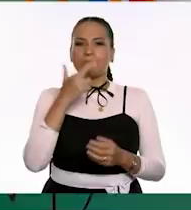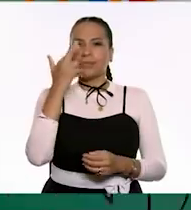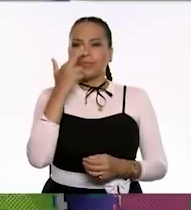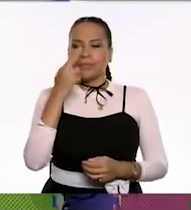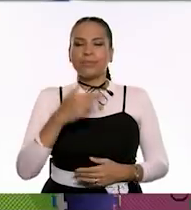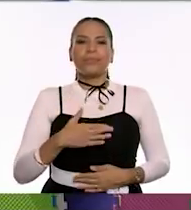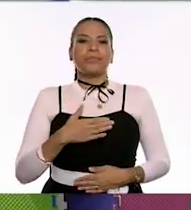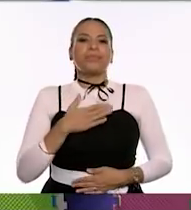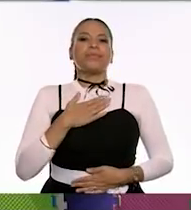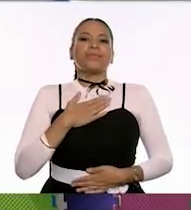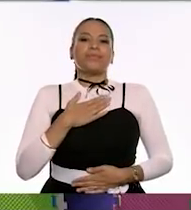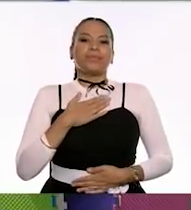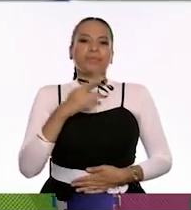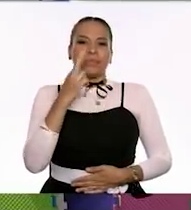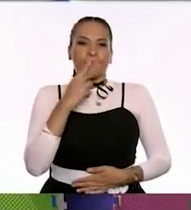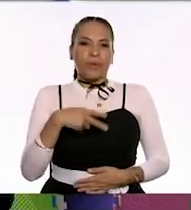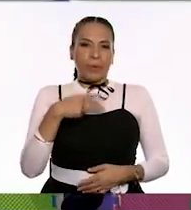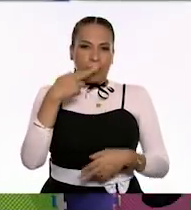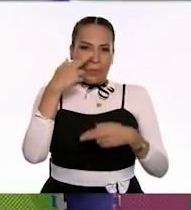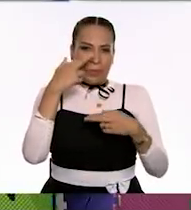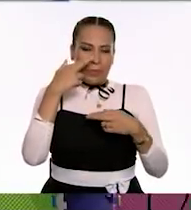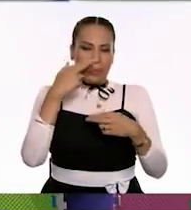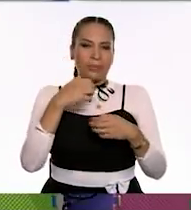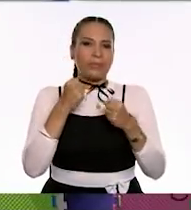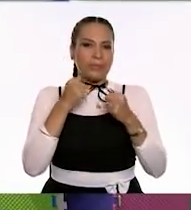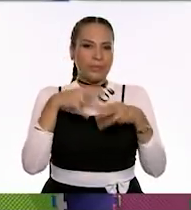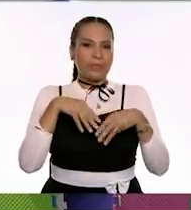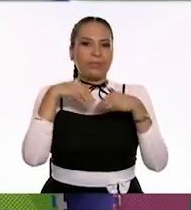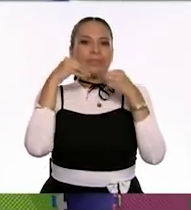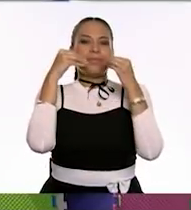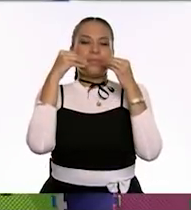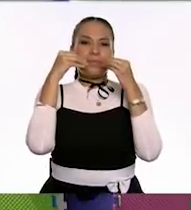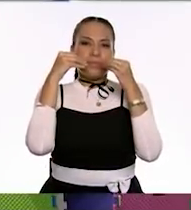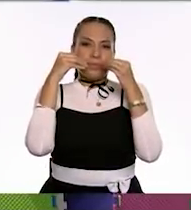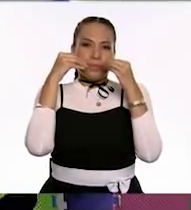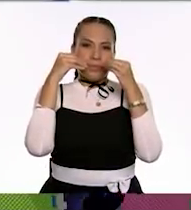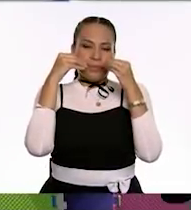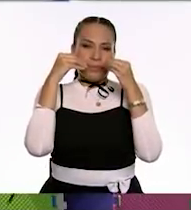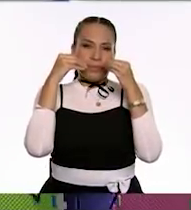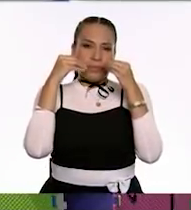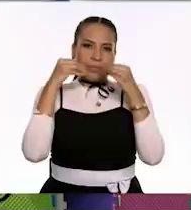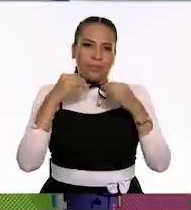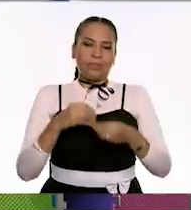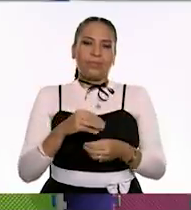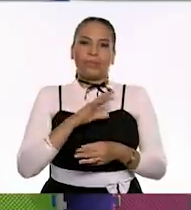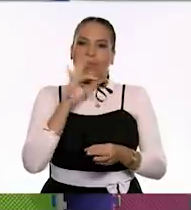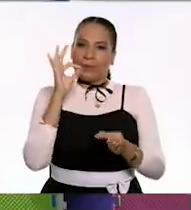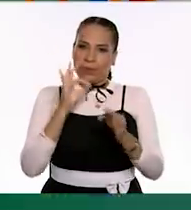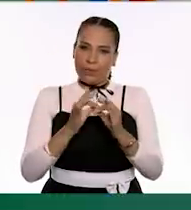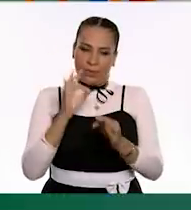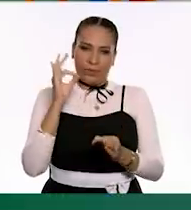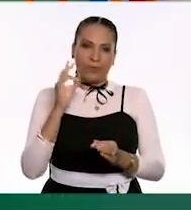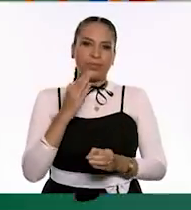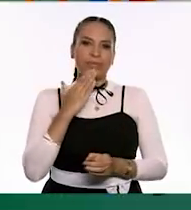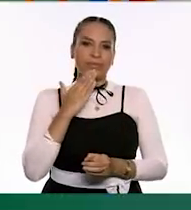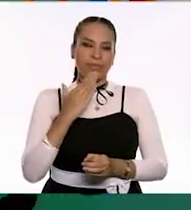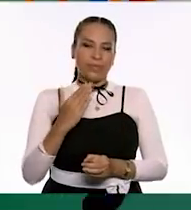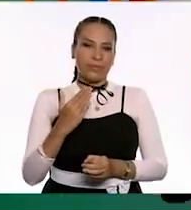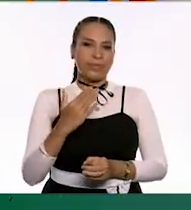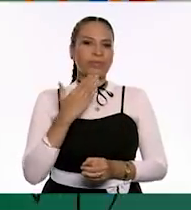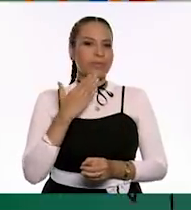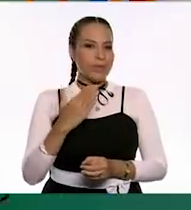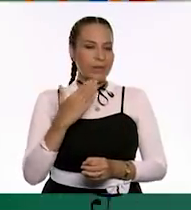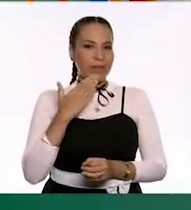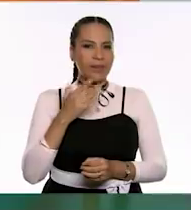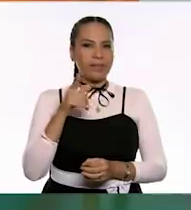respiración profunda. Suspiramos fuerte. Listo. Listo, pero muy